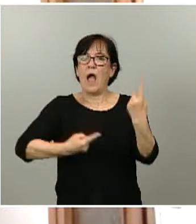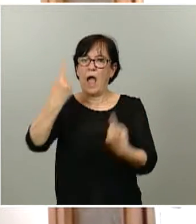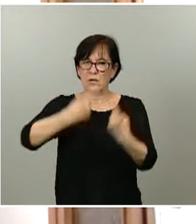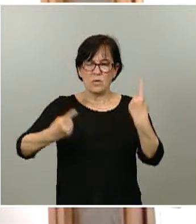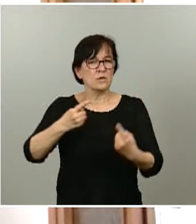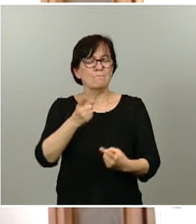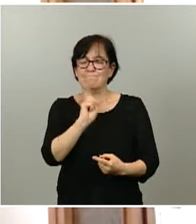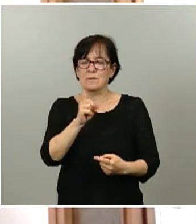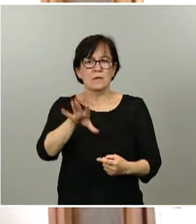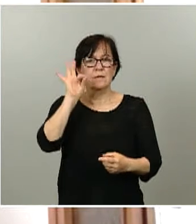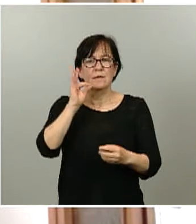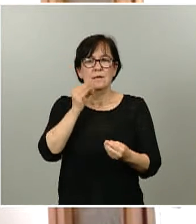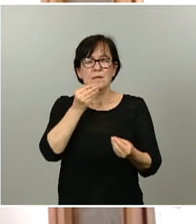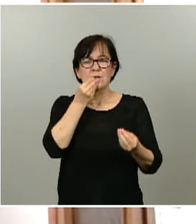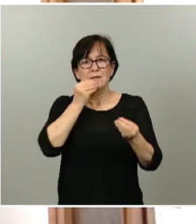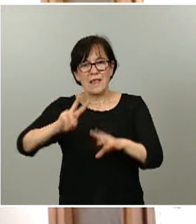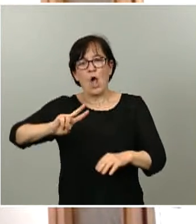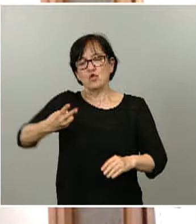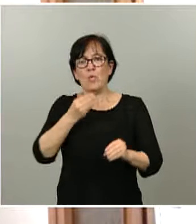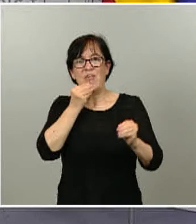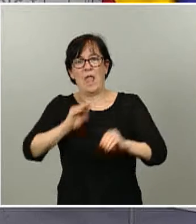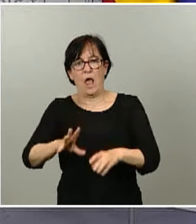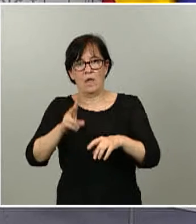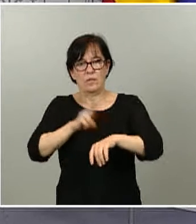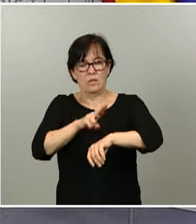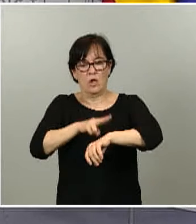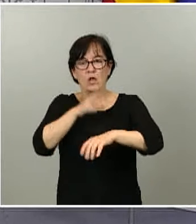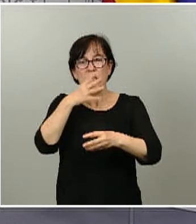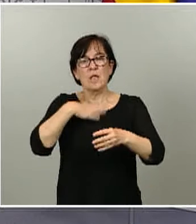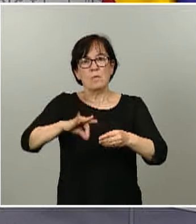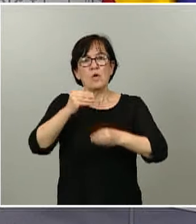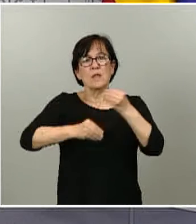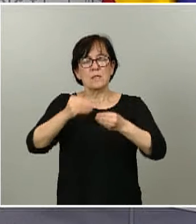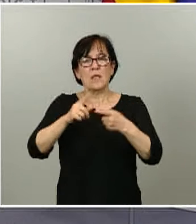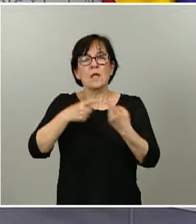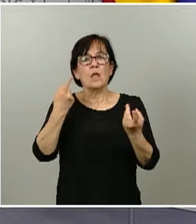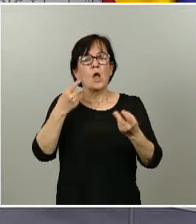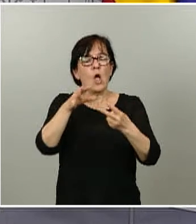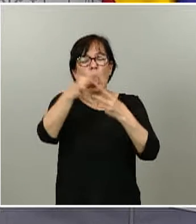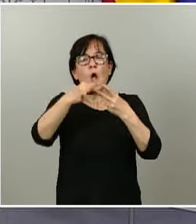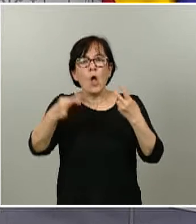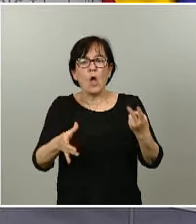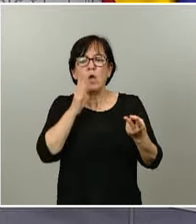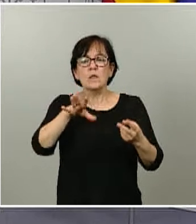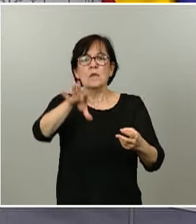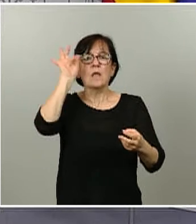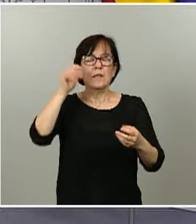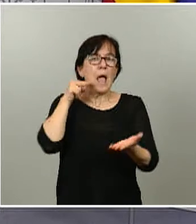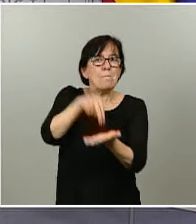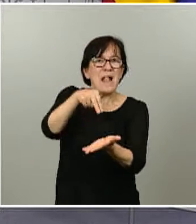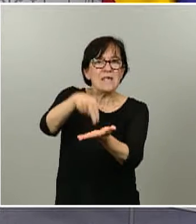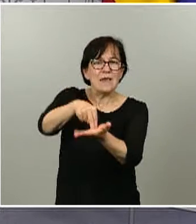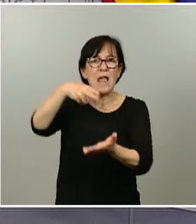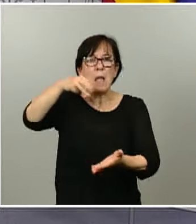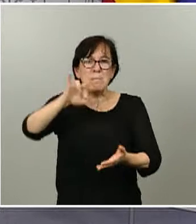por delegaciones y subdelegaciones. Queríamos saber si el Gobierno va a escuchar esas opciones, si se plantea una elección presencial del MIR y el EIR.